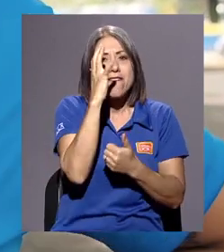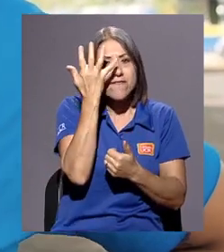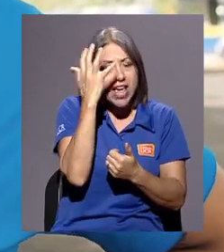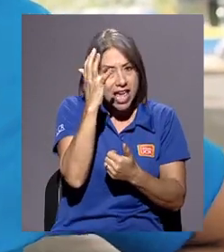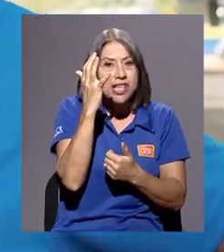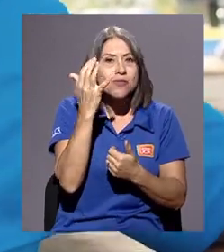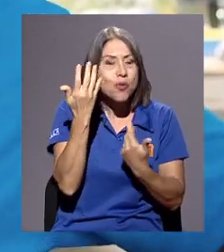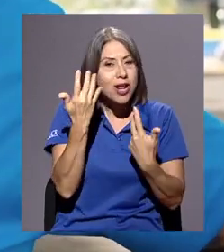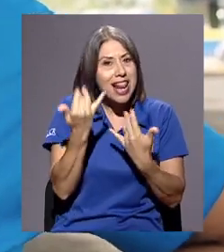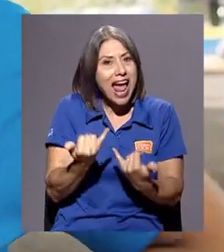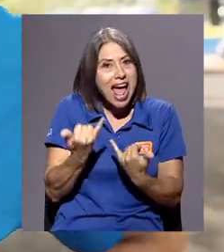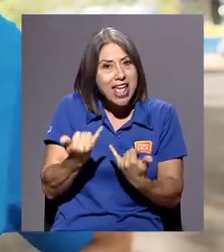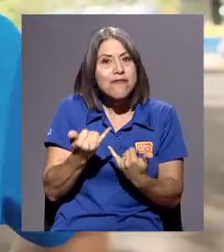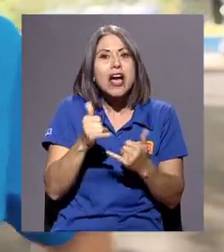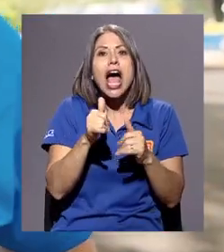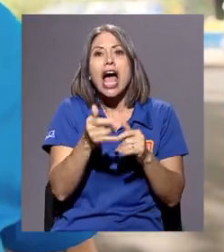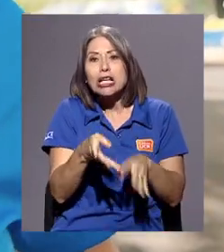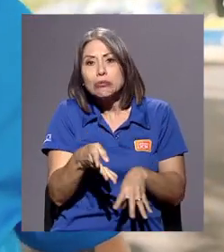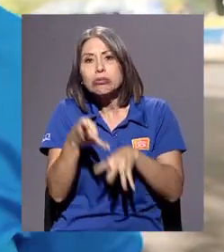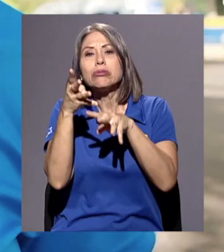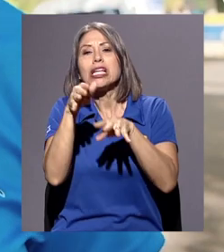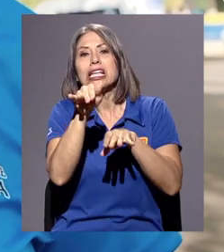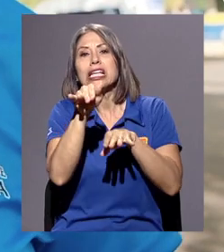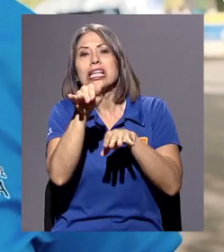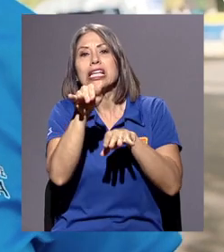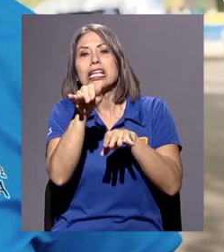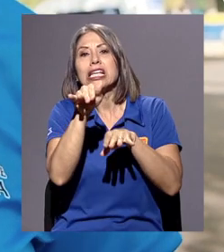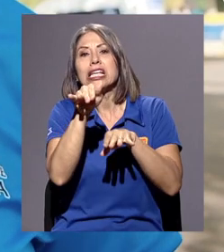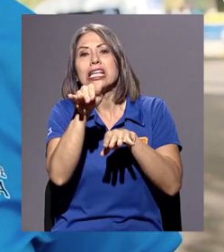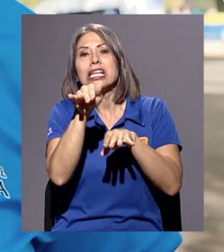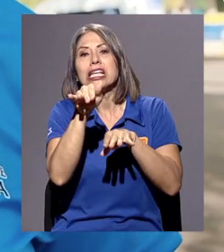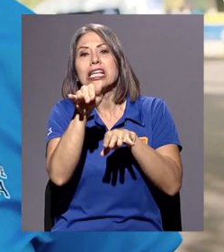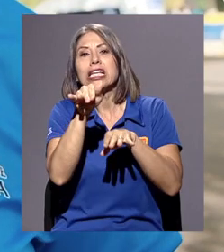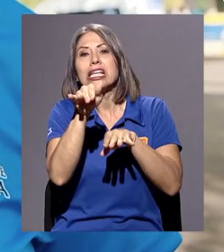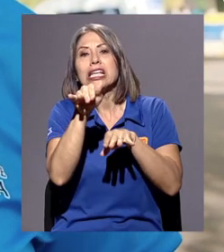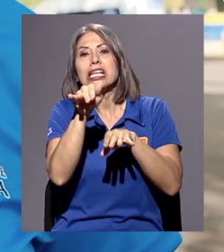Live que les estuvimos invitando, por las redes sociales que les invitamos a la familia universitaria.